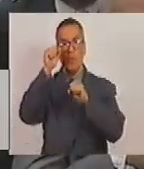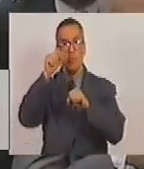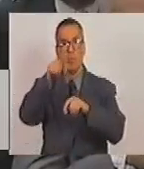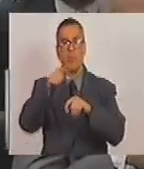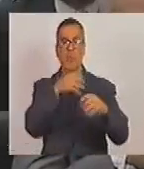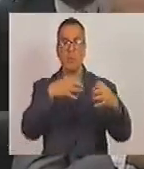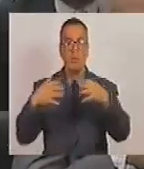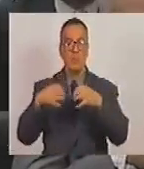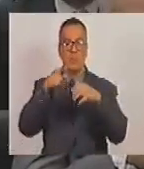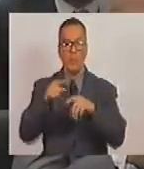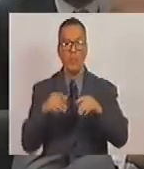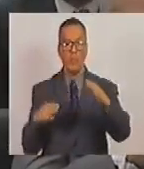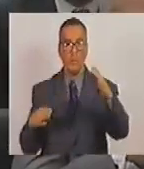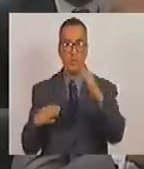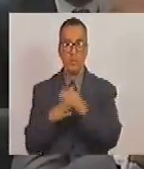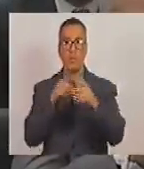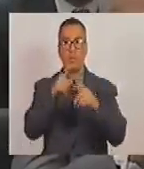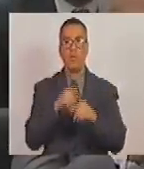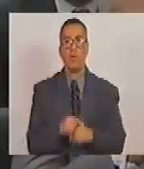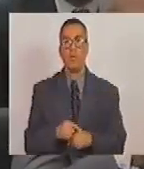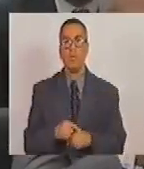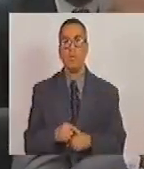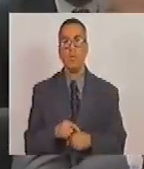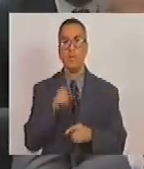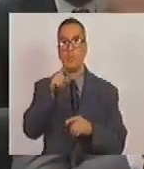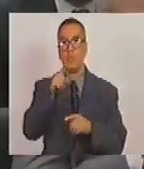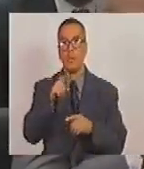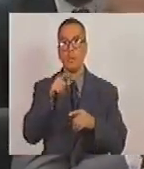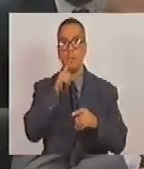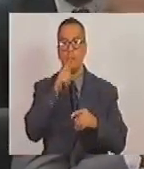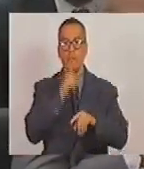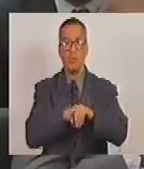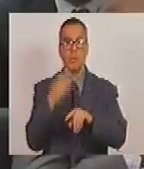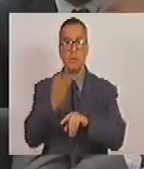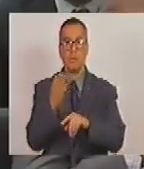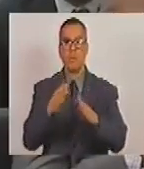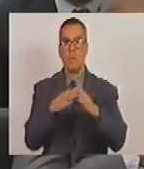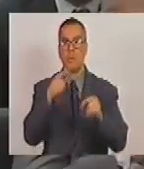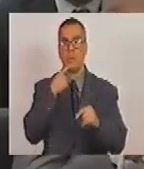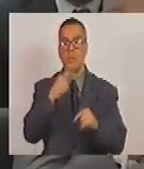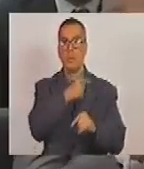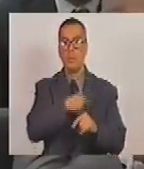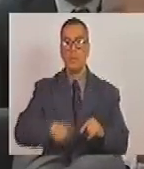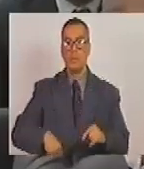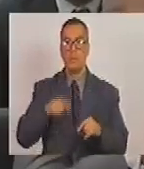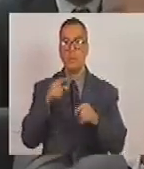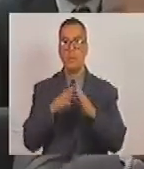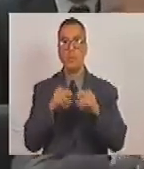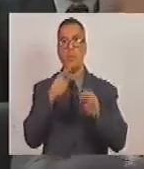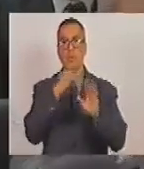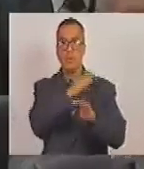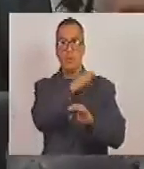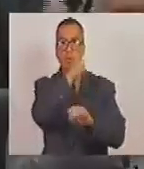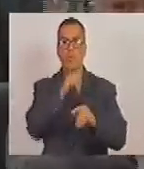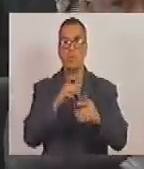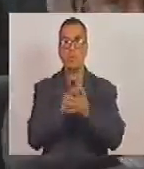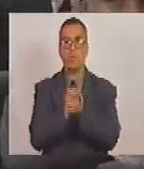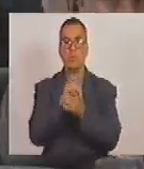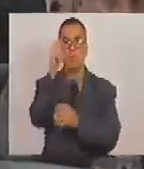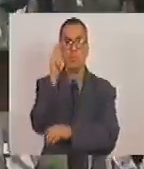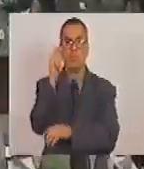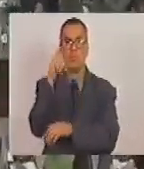esta batalla contra el bloqueo y contra estas infames sanciones. Es todo, presidente, es todo, junta directiva, colegas parlamentarios.